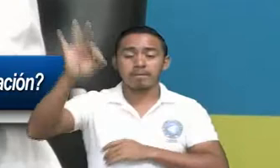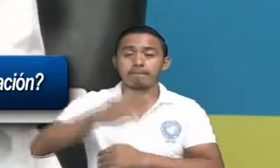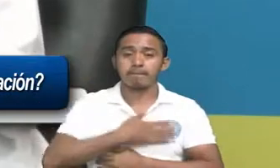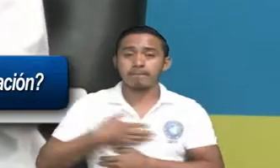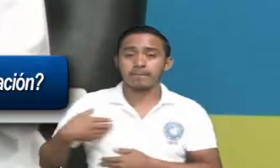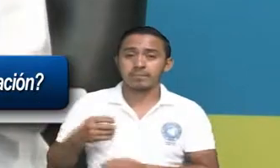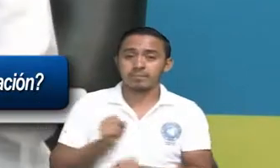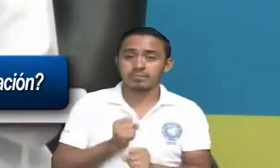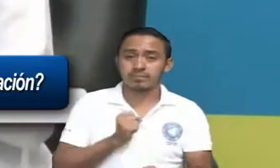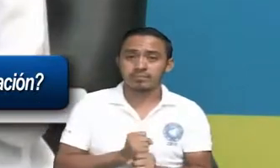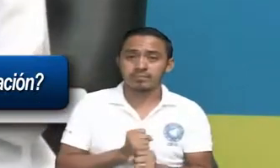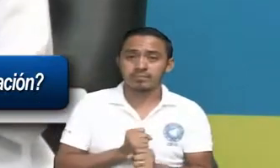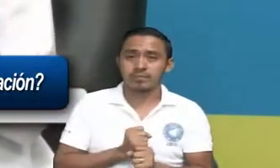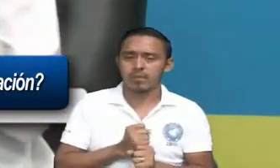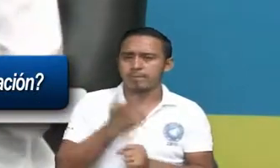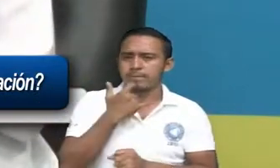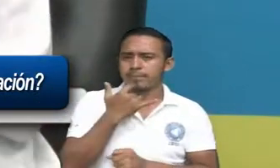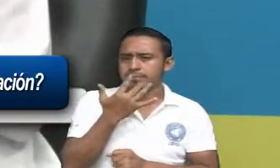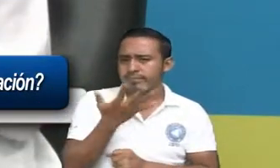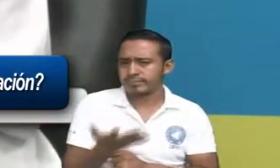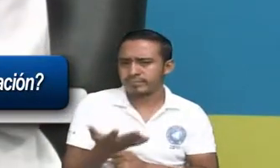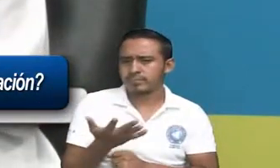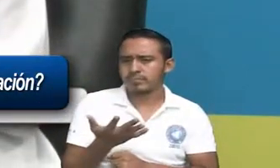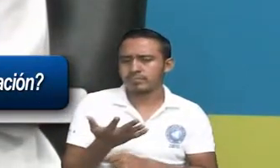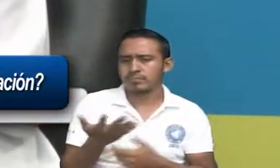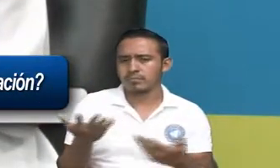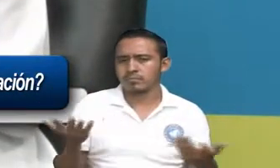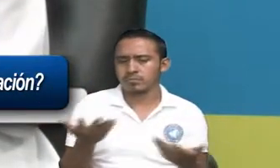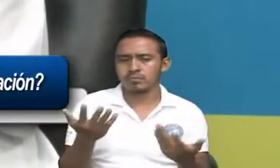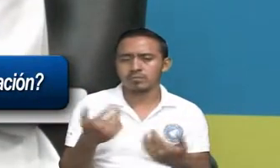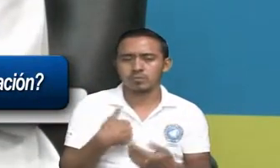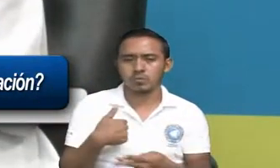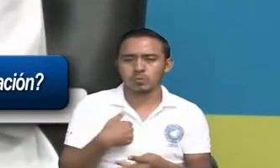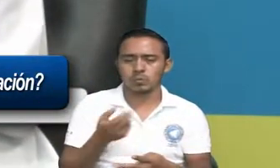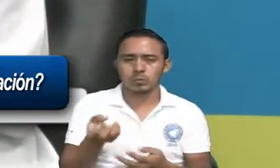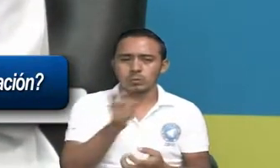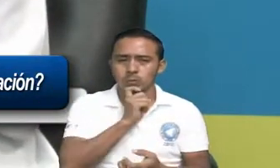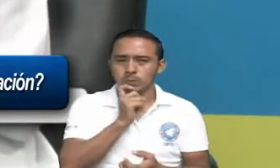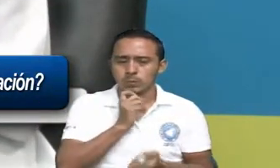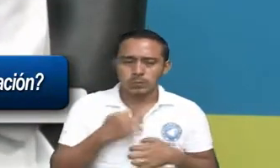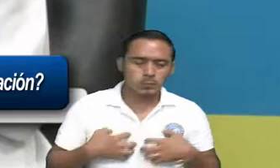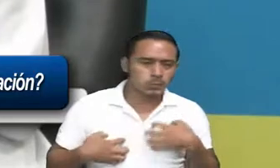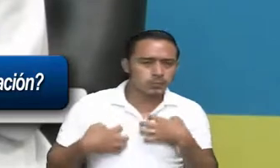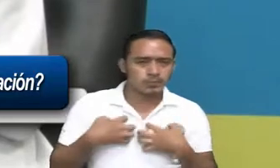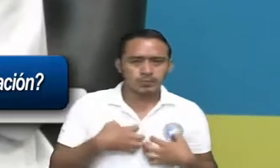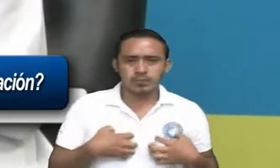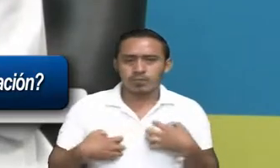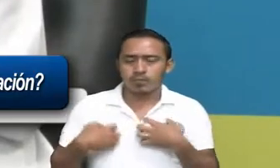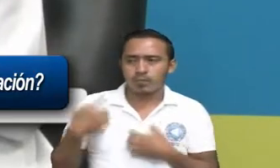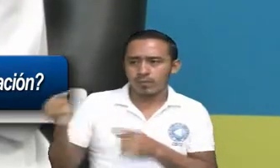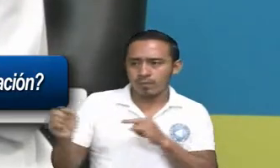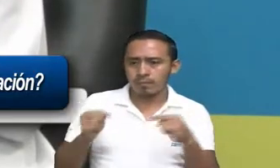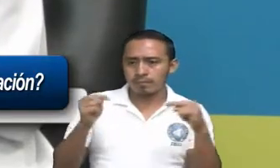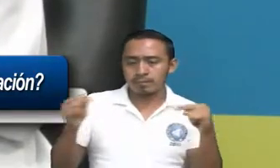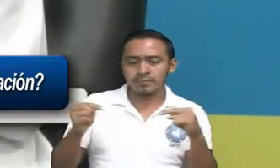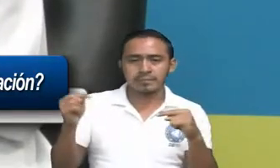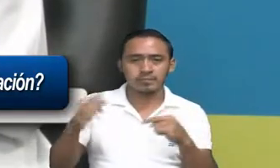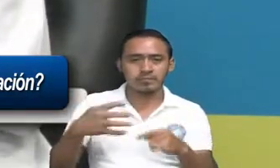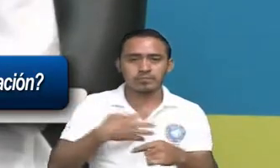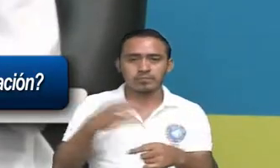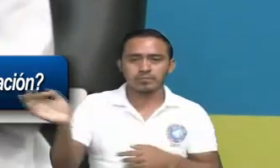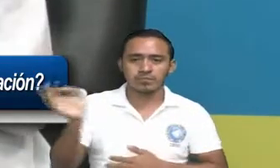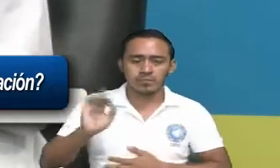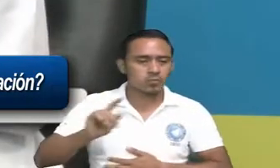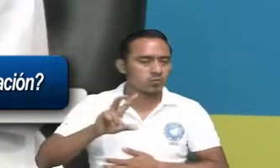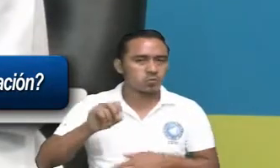trabajador. Entonces, no, pero ¿por qué? Entonces yo estoy envidiando, por así decirlo, o estoy en contra de este tipo de cosas. No